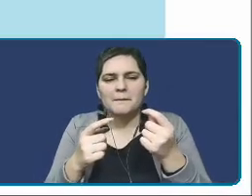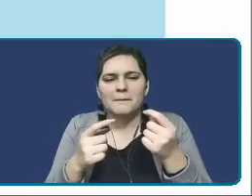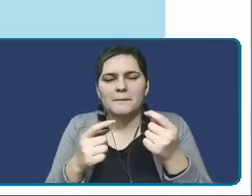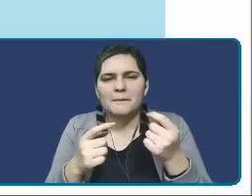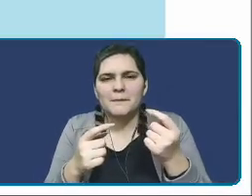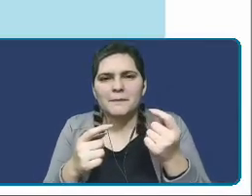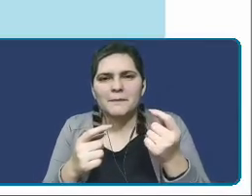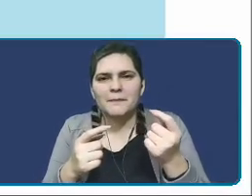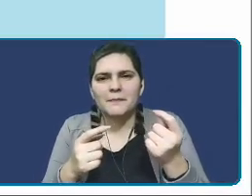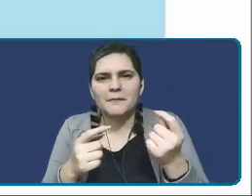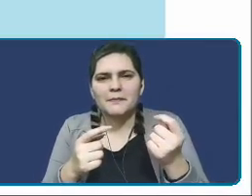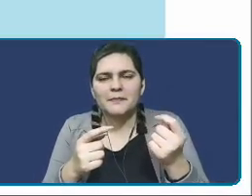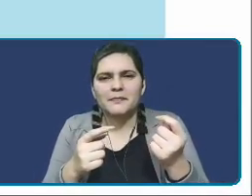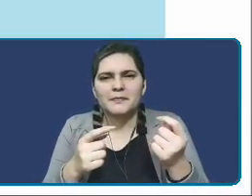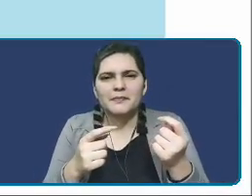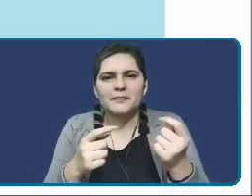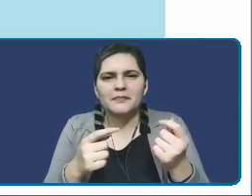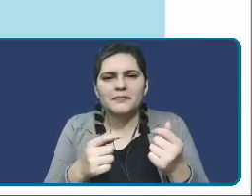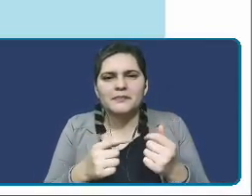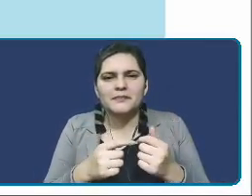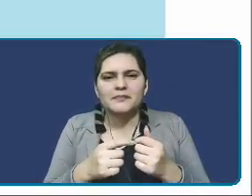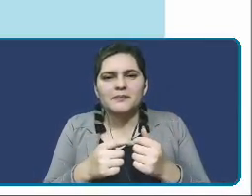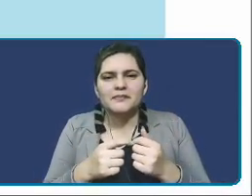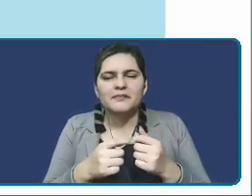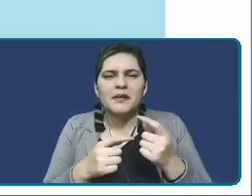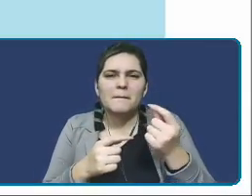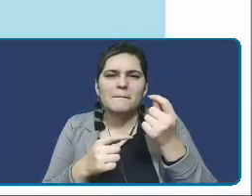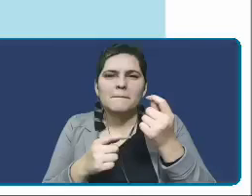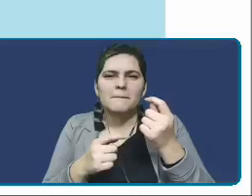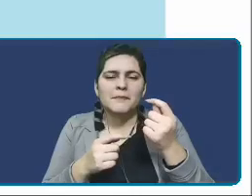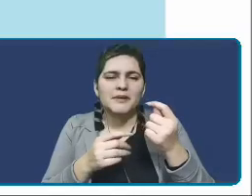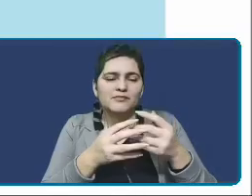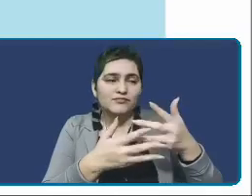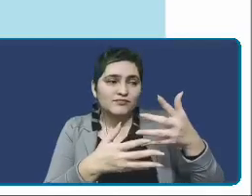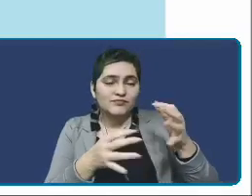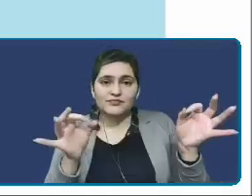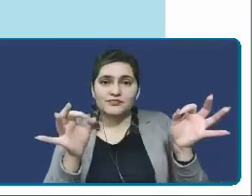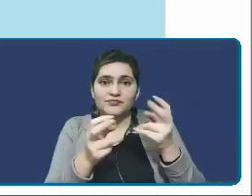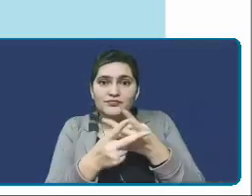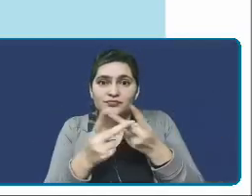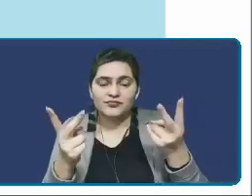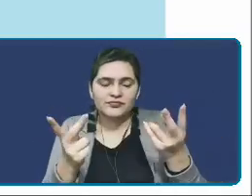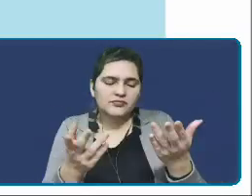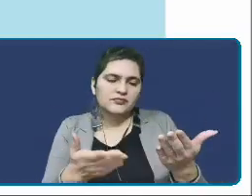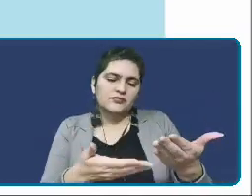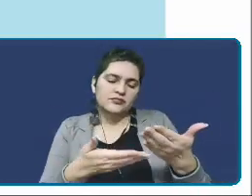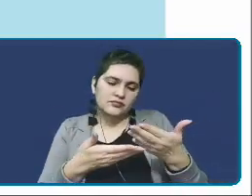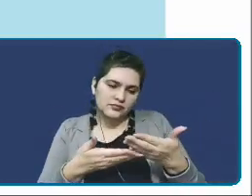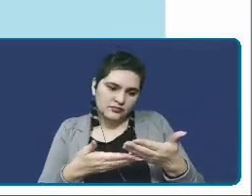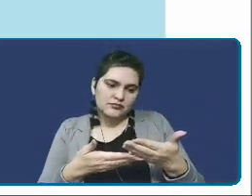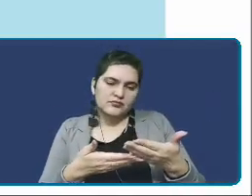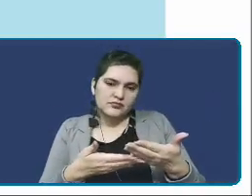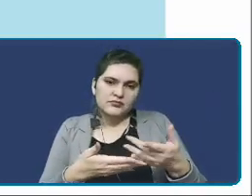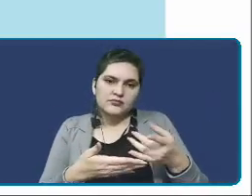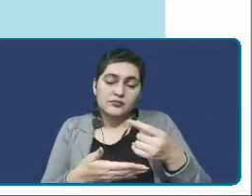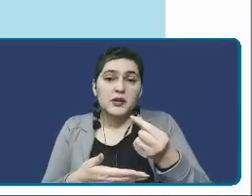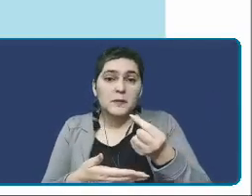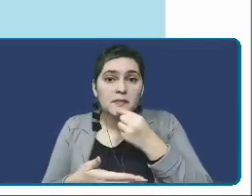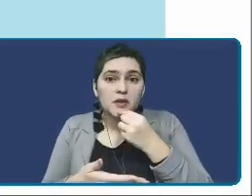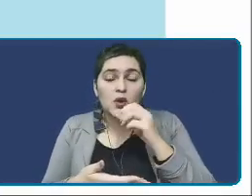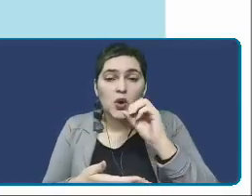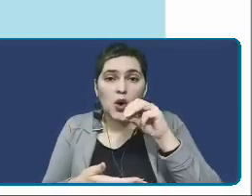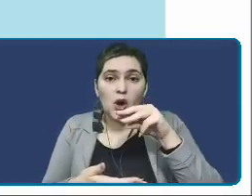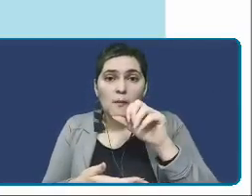que está impreso en este artículo, ¿no es cierto? Entonces, suplementación con omega, sí, es